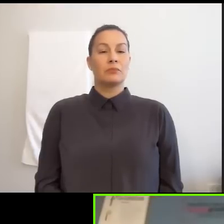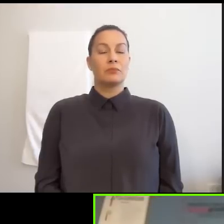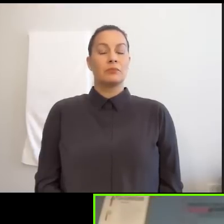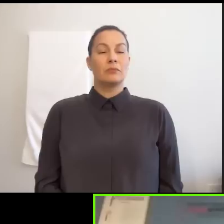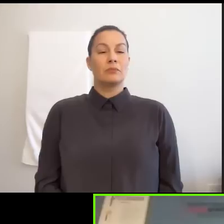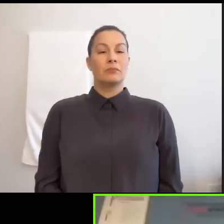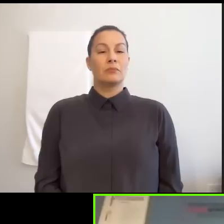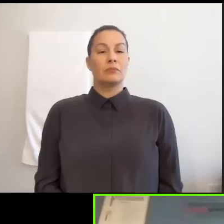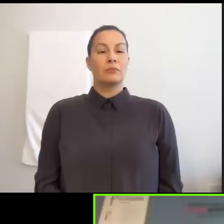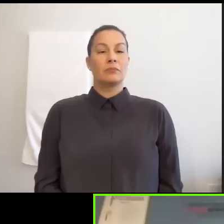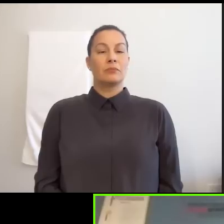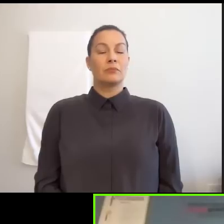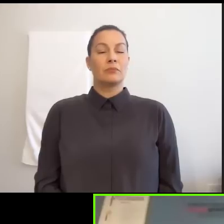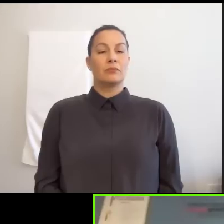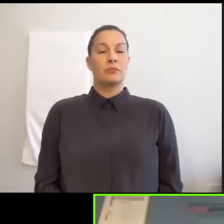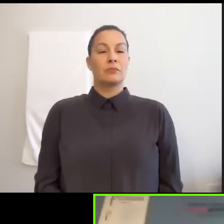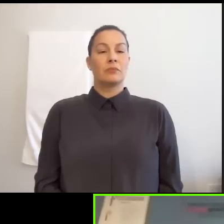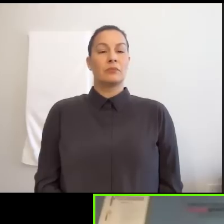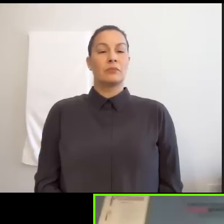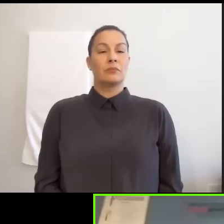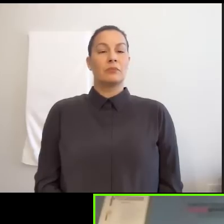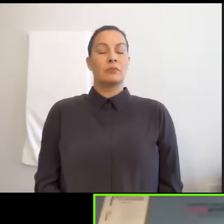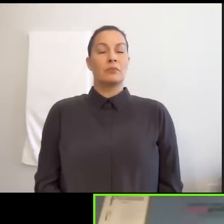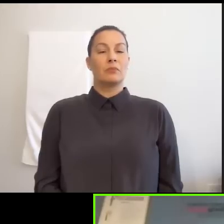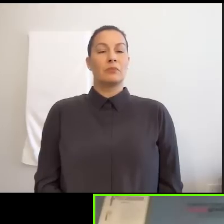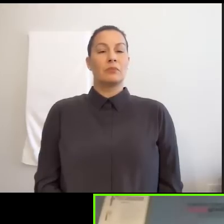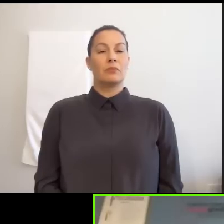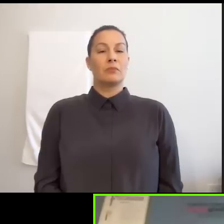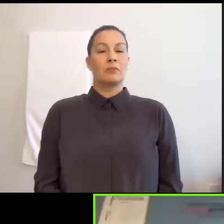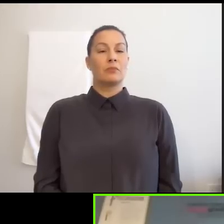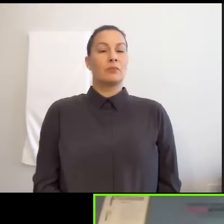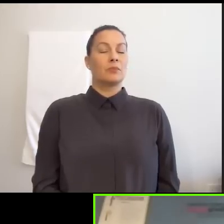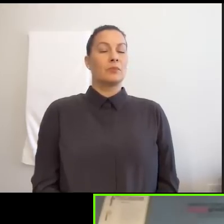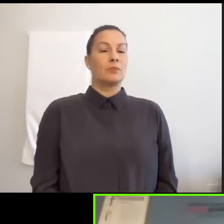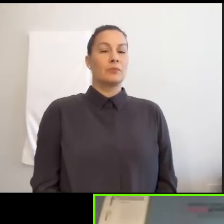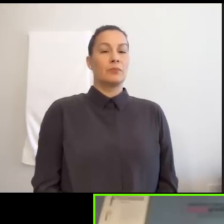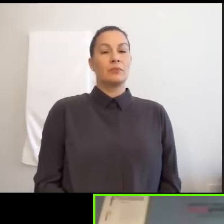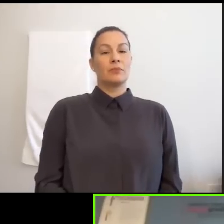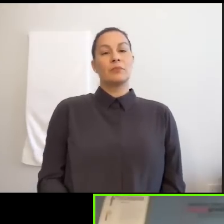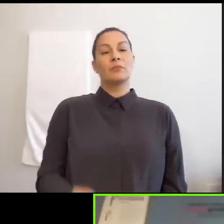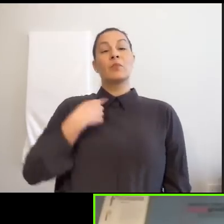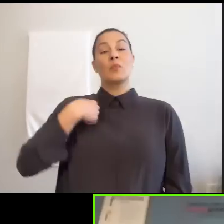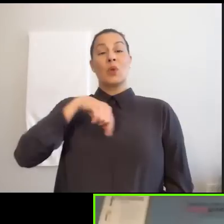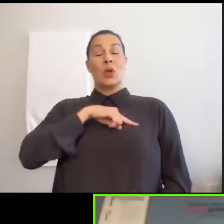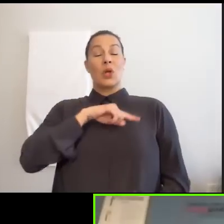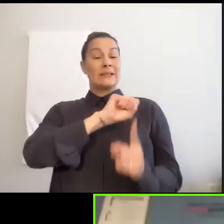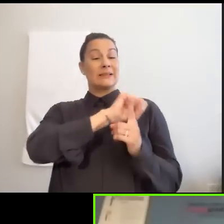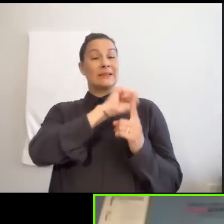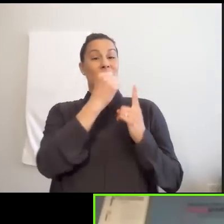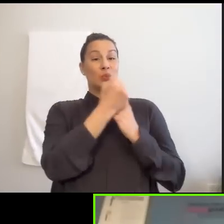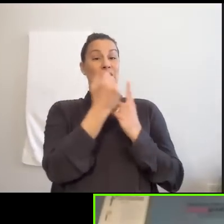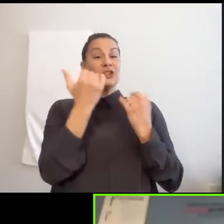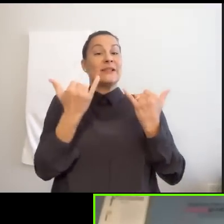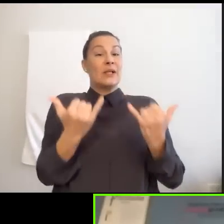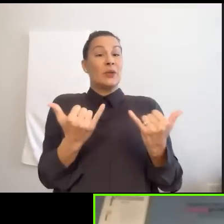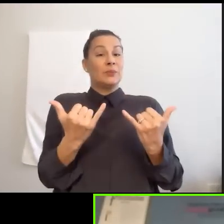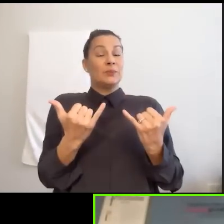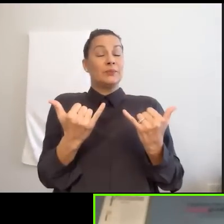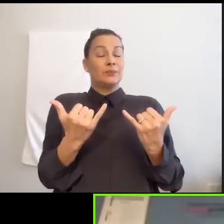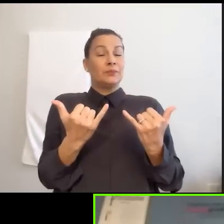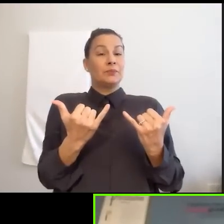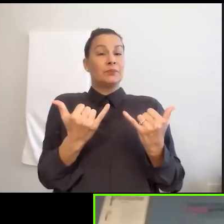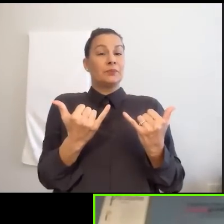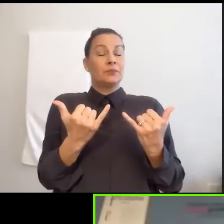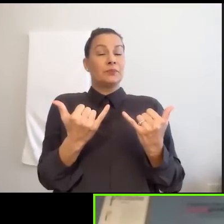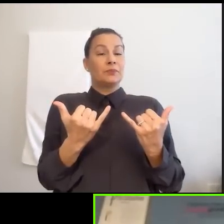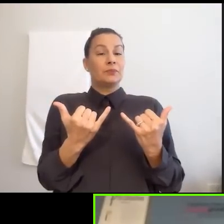también, y es ahora cuando vemos la realidad de las necesidades de nuestra comunidad. Es ahora cuando Nueva York tiene que preguntarse y